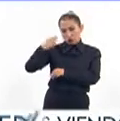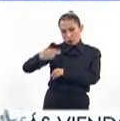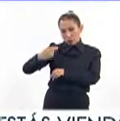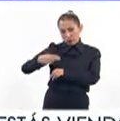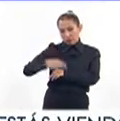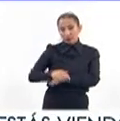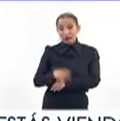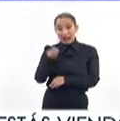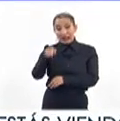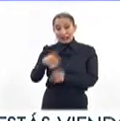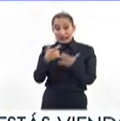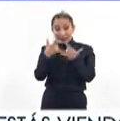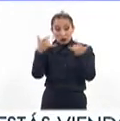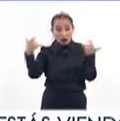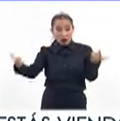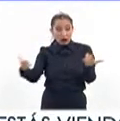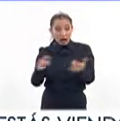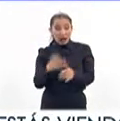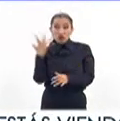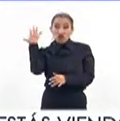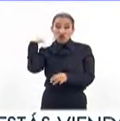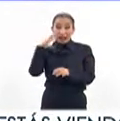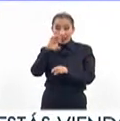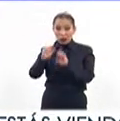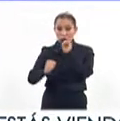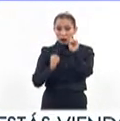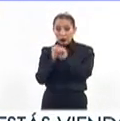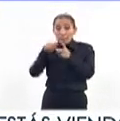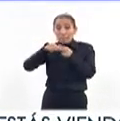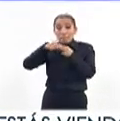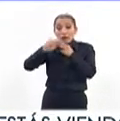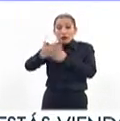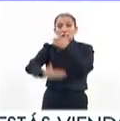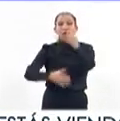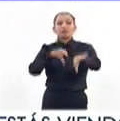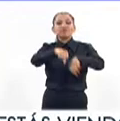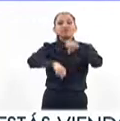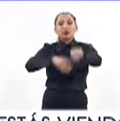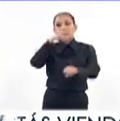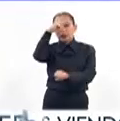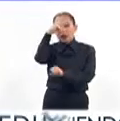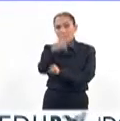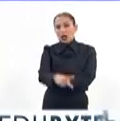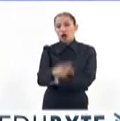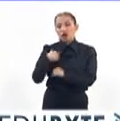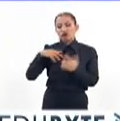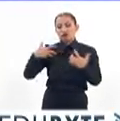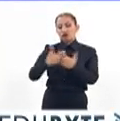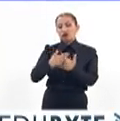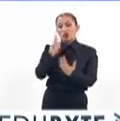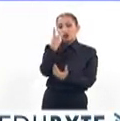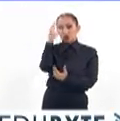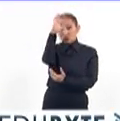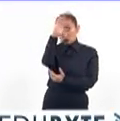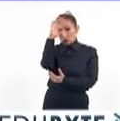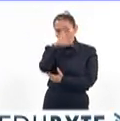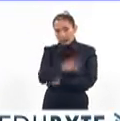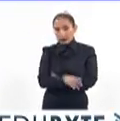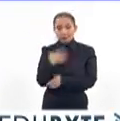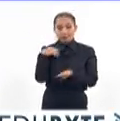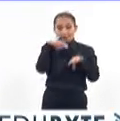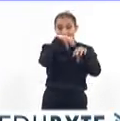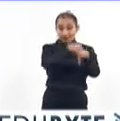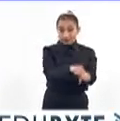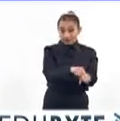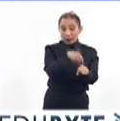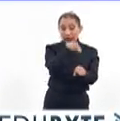Veracruz. Este episodio histórico, hace 500 años, marcó el inicio de la conquista de México y la fusión de dos culturas. La